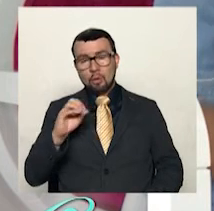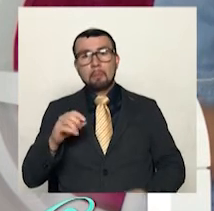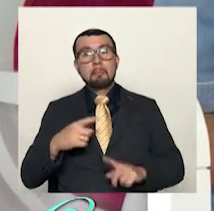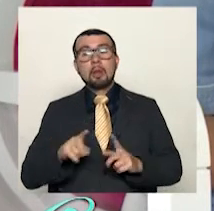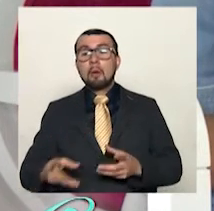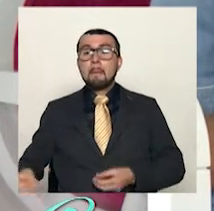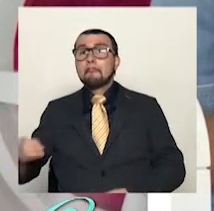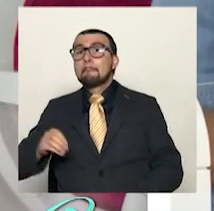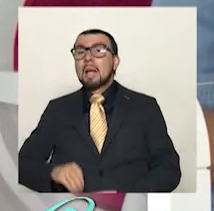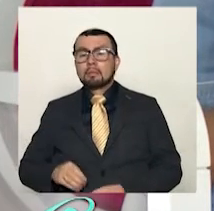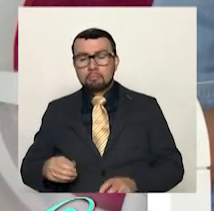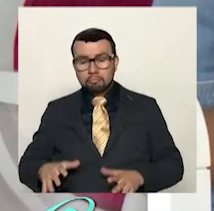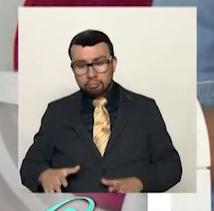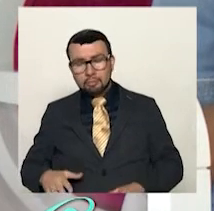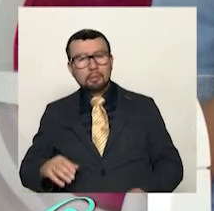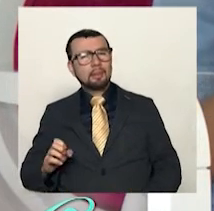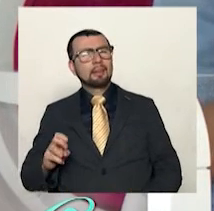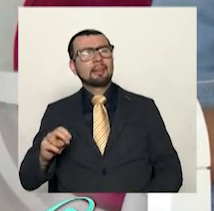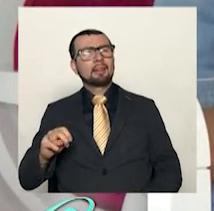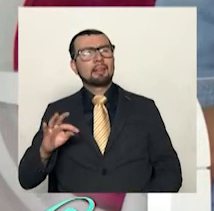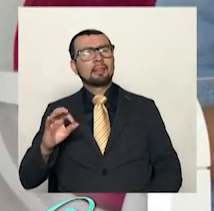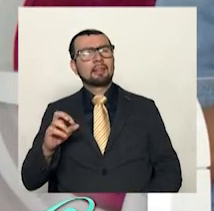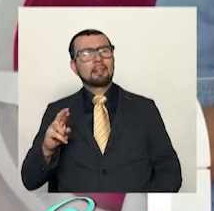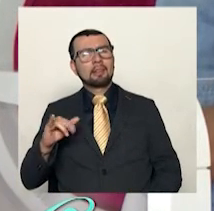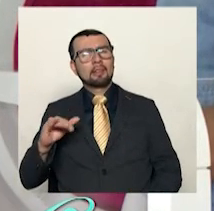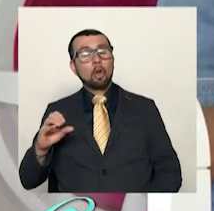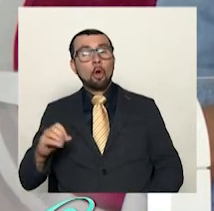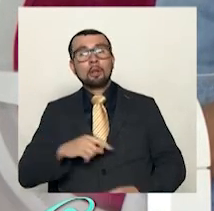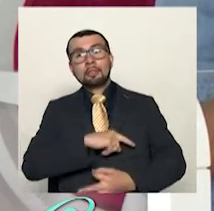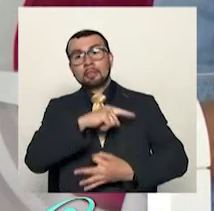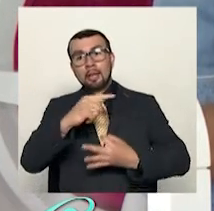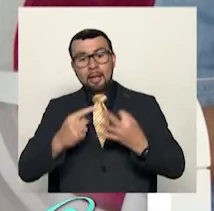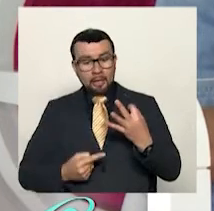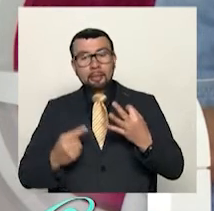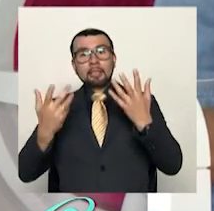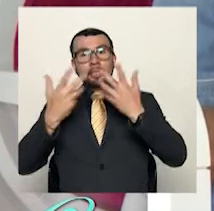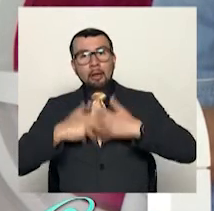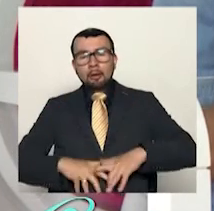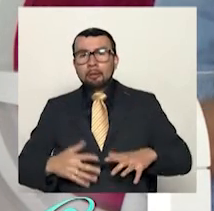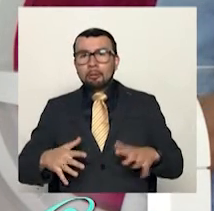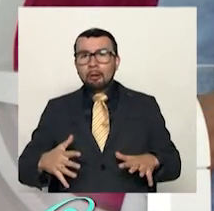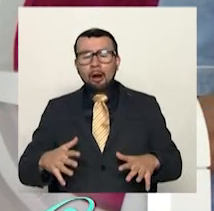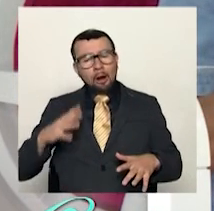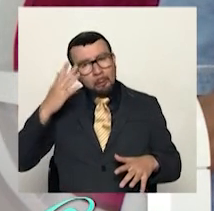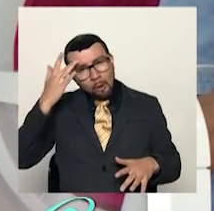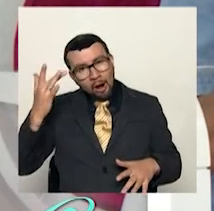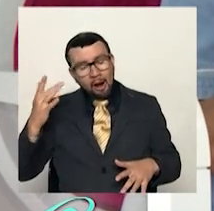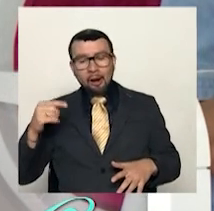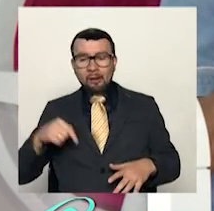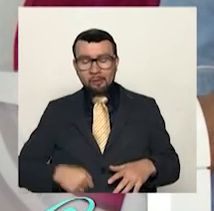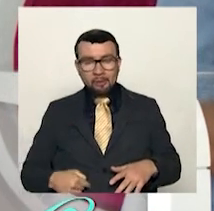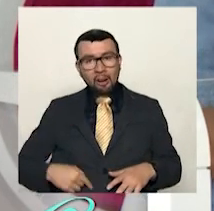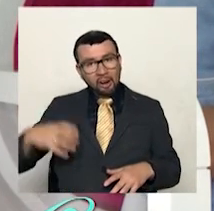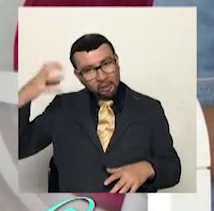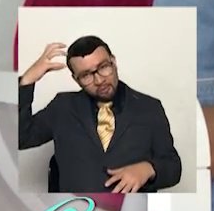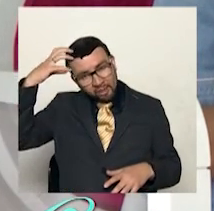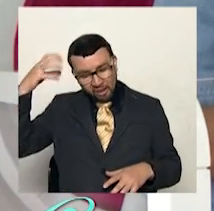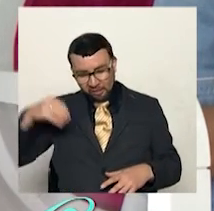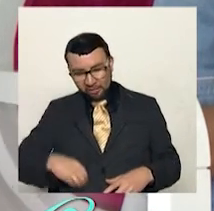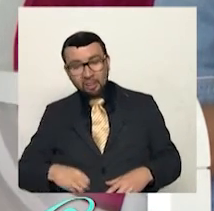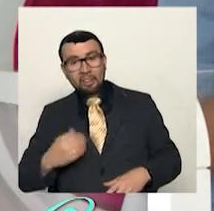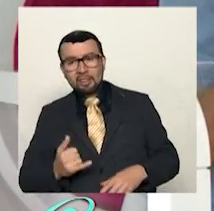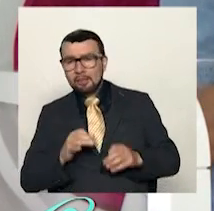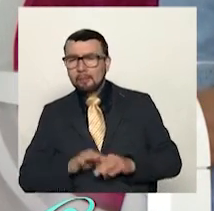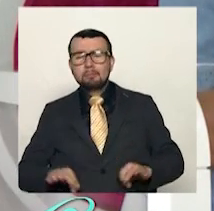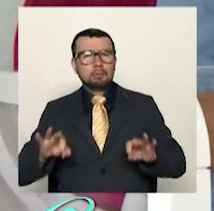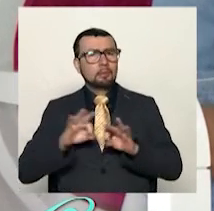nervioso entérico, o sea, son 3 sistemas de sistemas nerviosos, porque ese sistema es tan